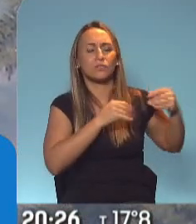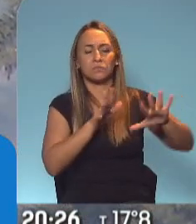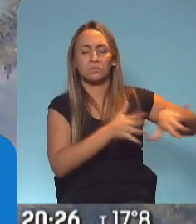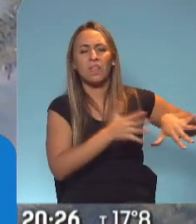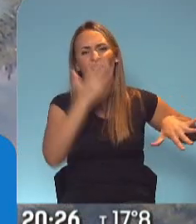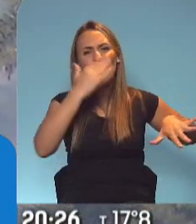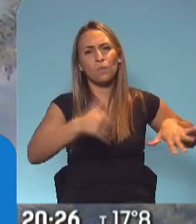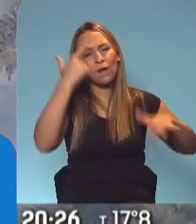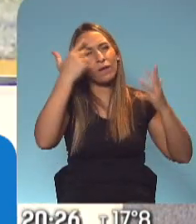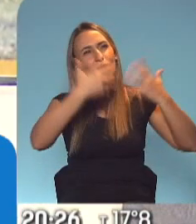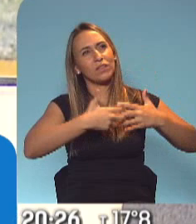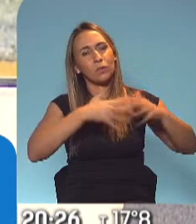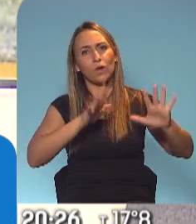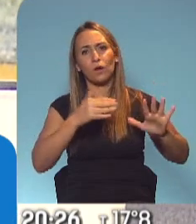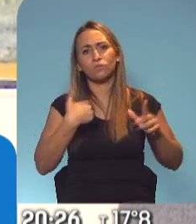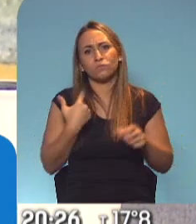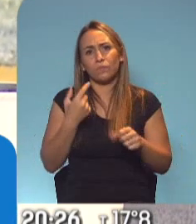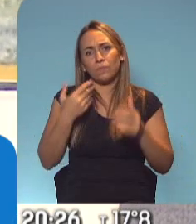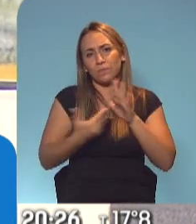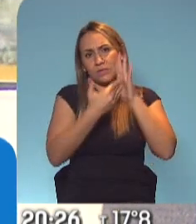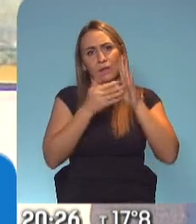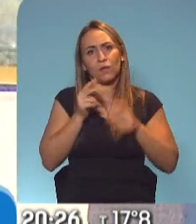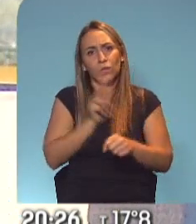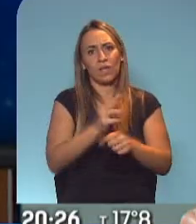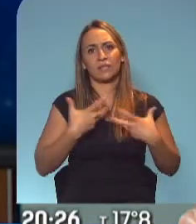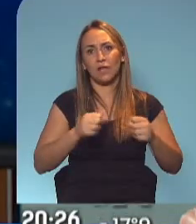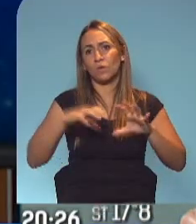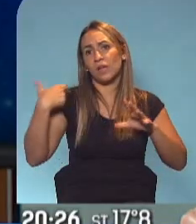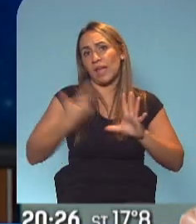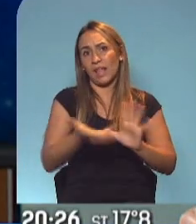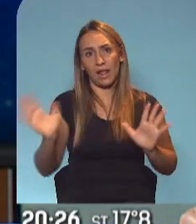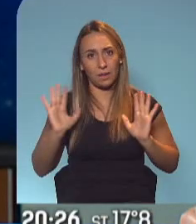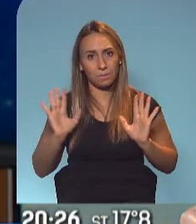reflexiones de carácter personal. Gracias, Julio, por el contacto. Muy claro. Gracias a ustedes, un gusto.